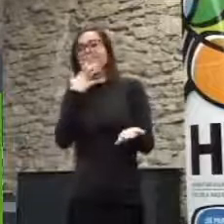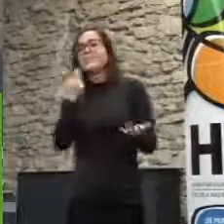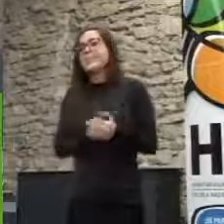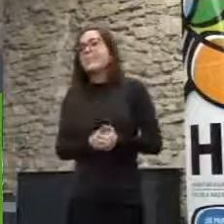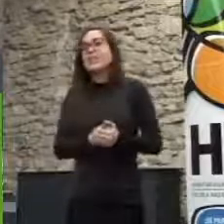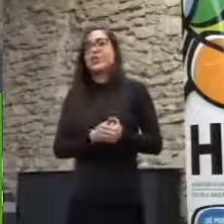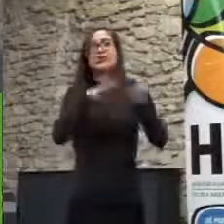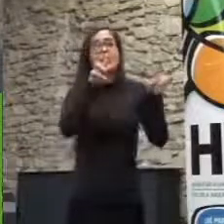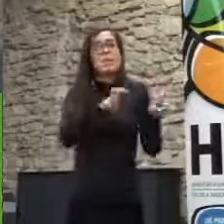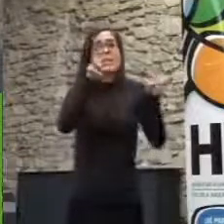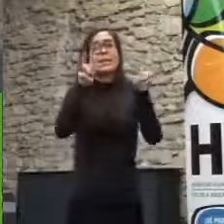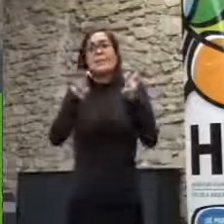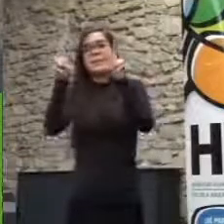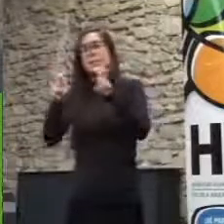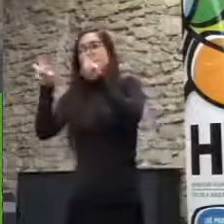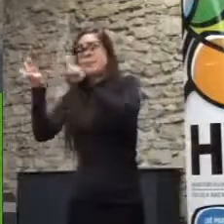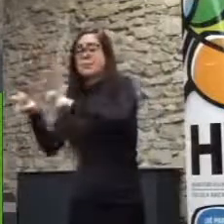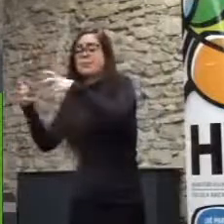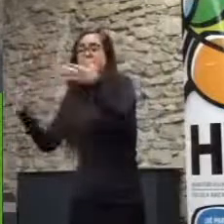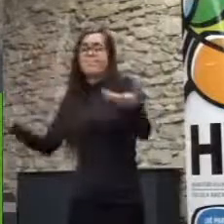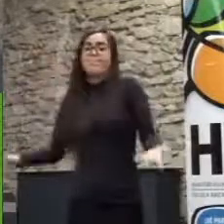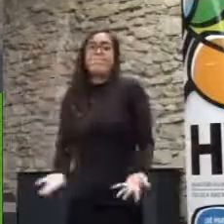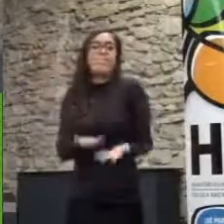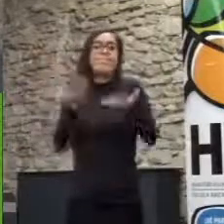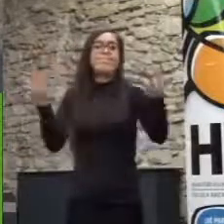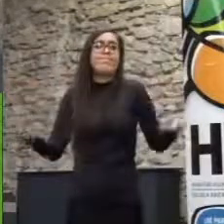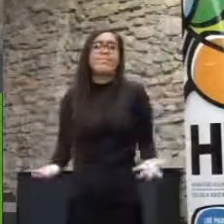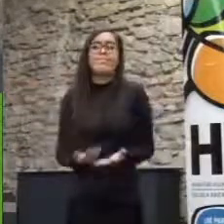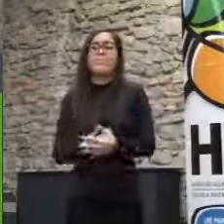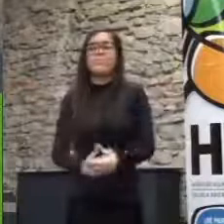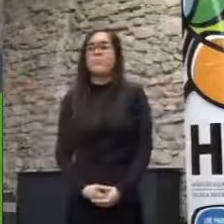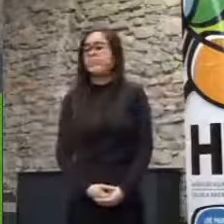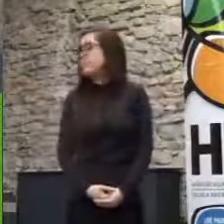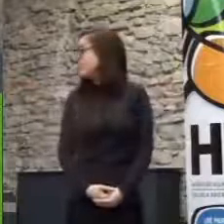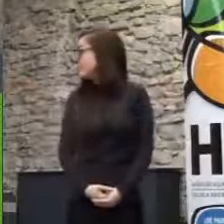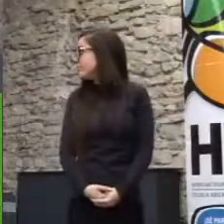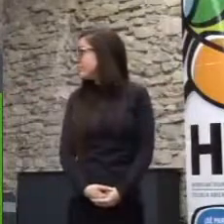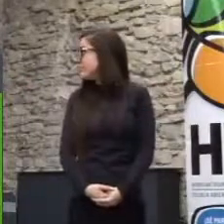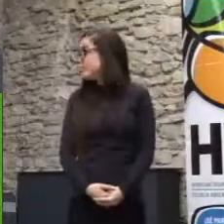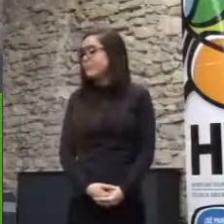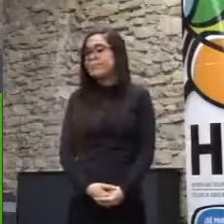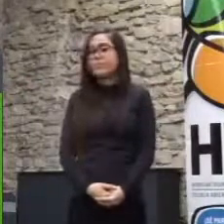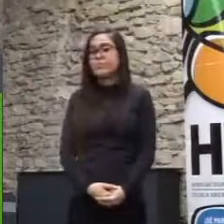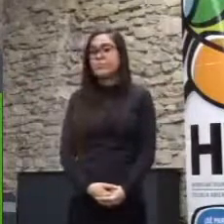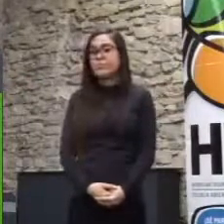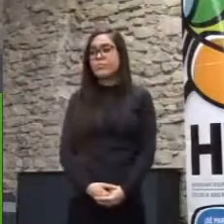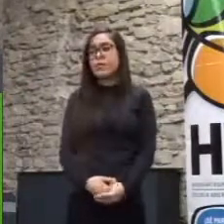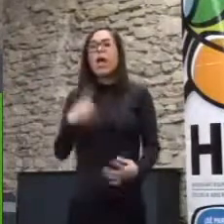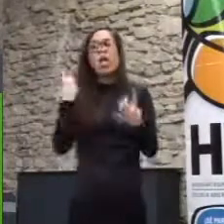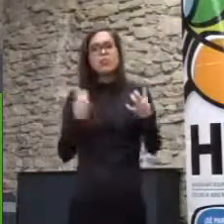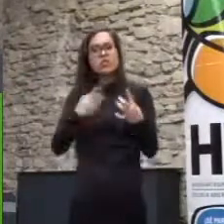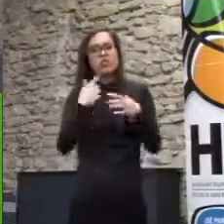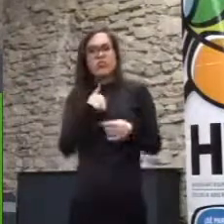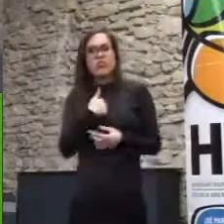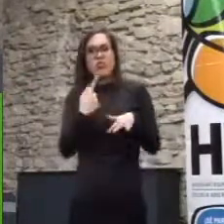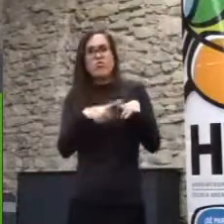frontón, otro frontón, pues... A veces yo no hago todo lo que me gustaría,